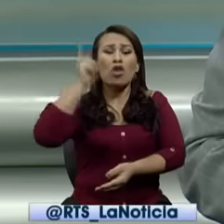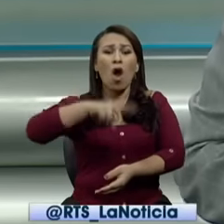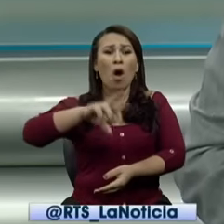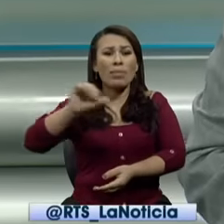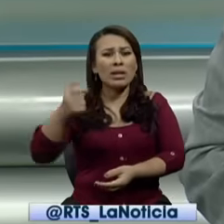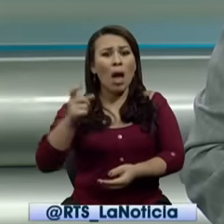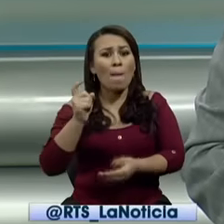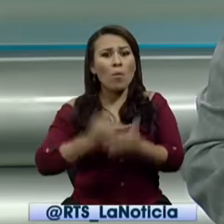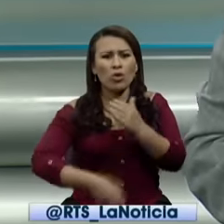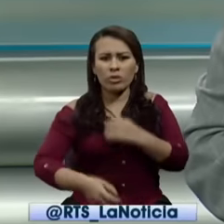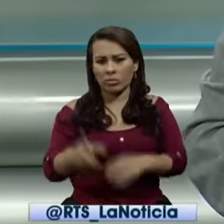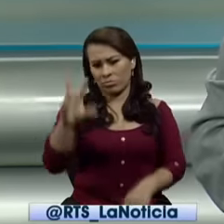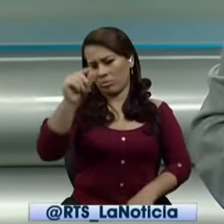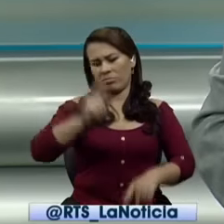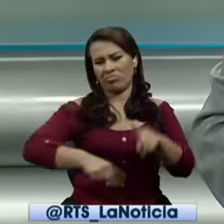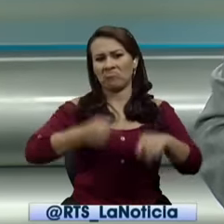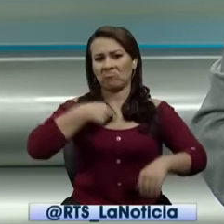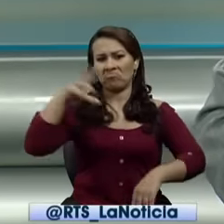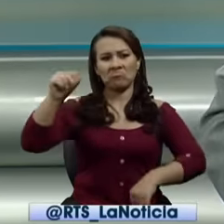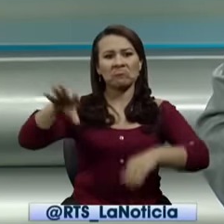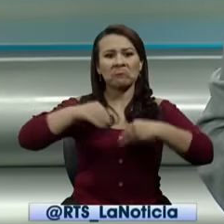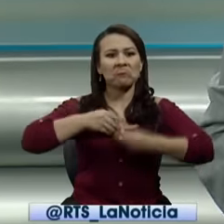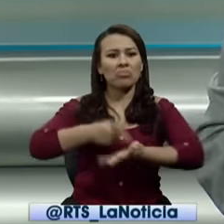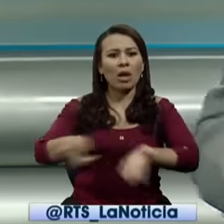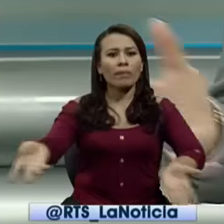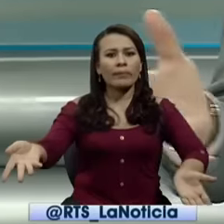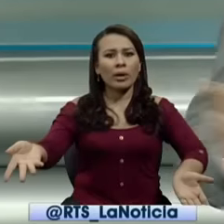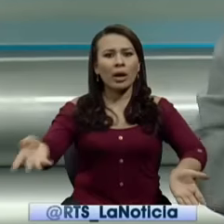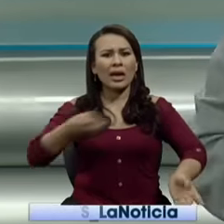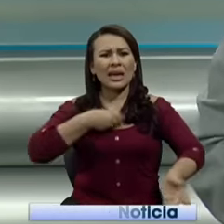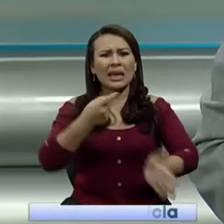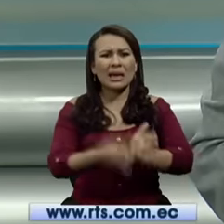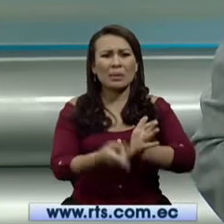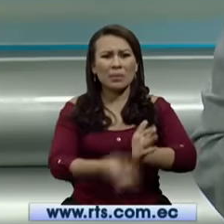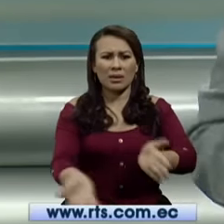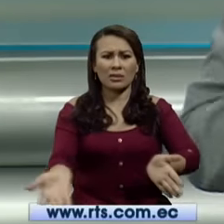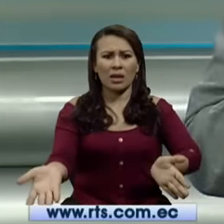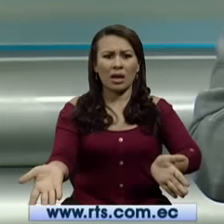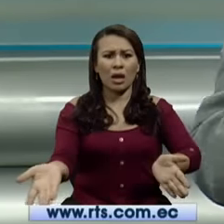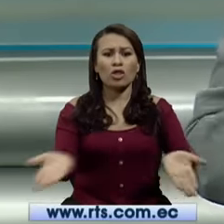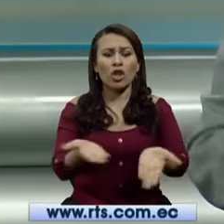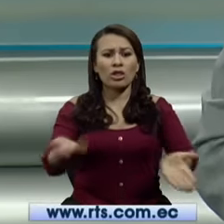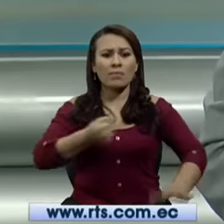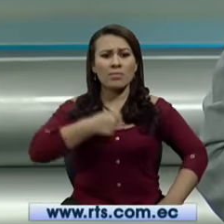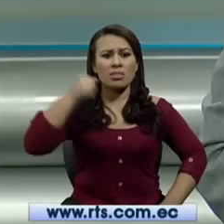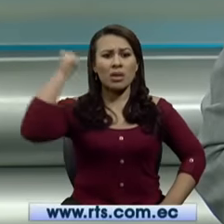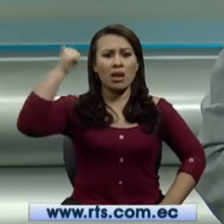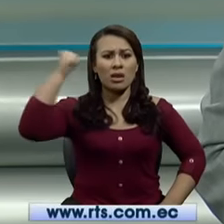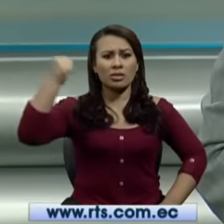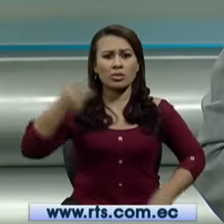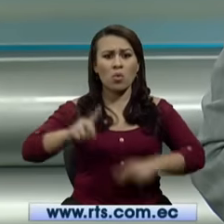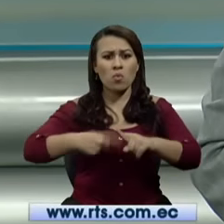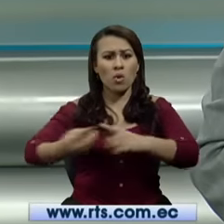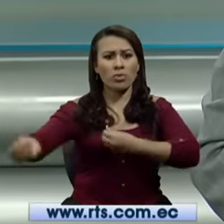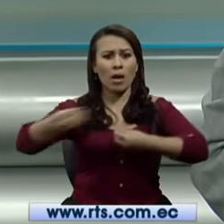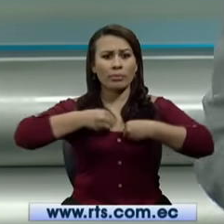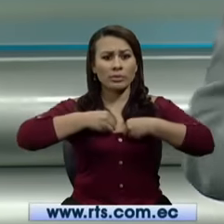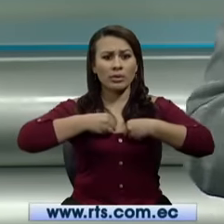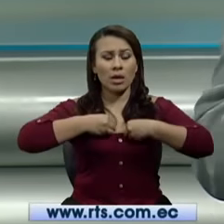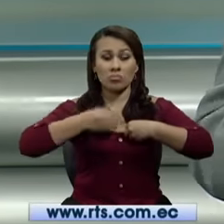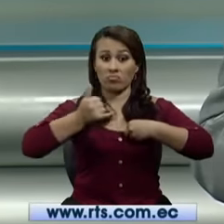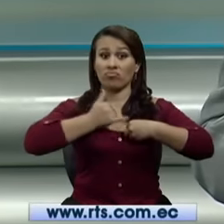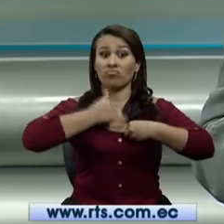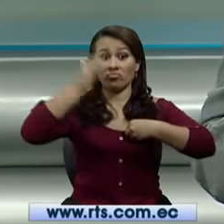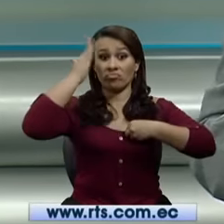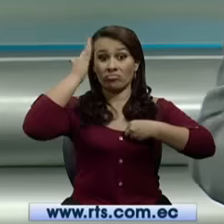citación o el año 2015 2014 Qué pasó pues Y dónde están mis derechos Yo sé que